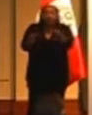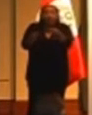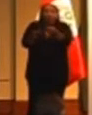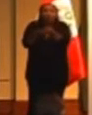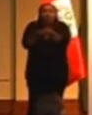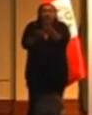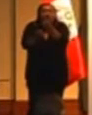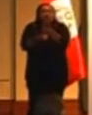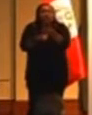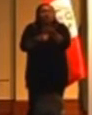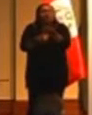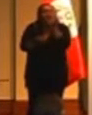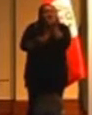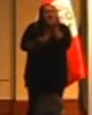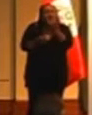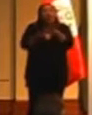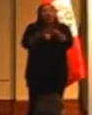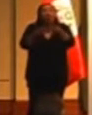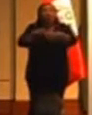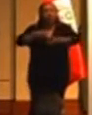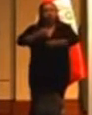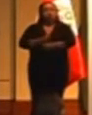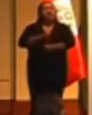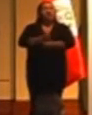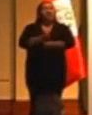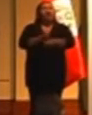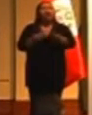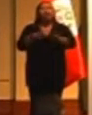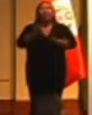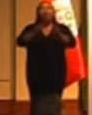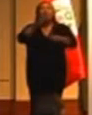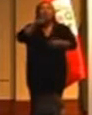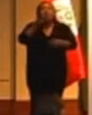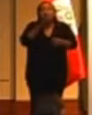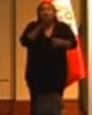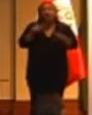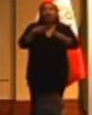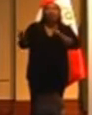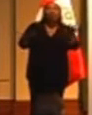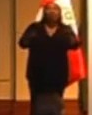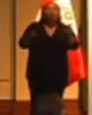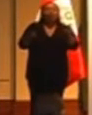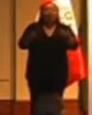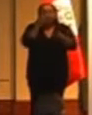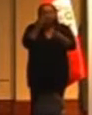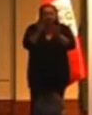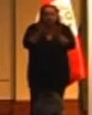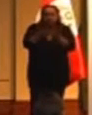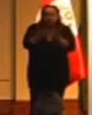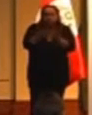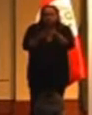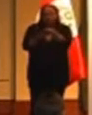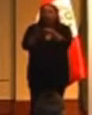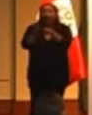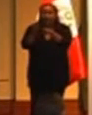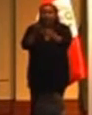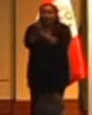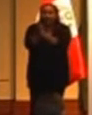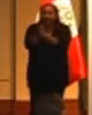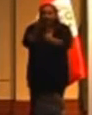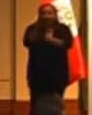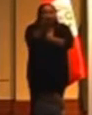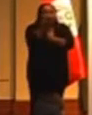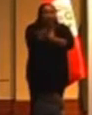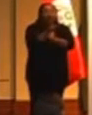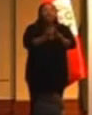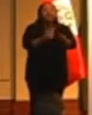no, si están en sus puestos o no, si están activos o no. Pero también podemos ver a la Policía